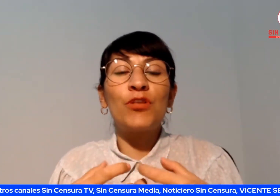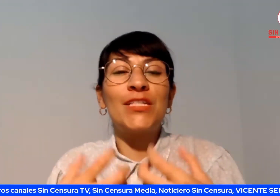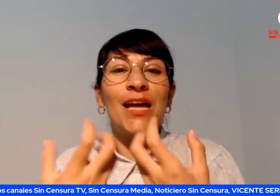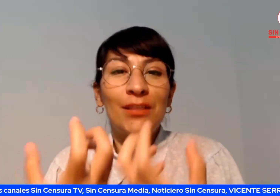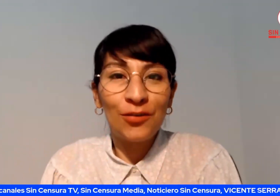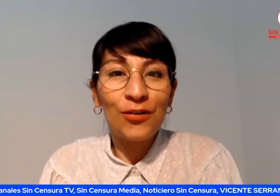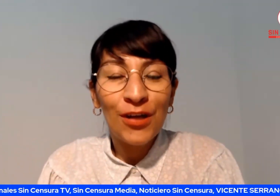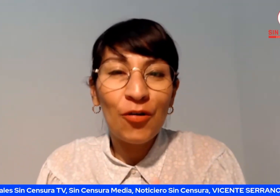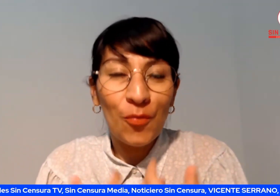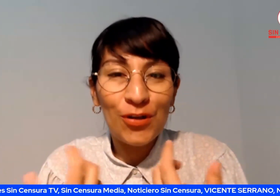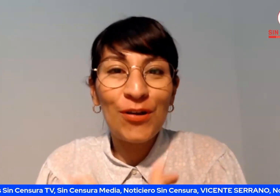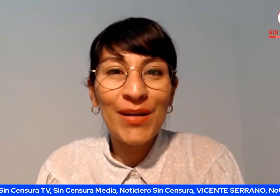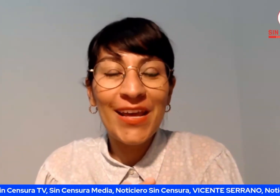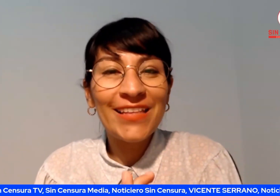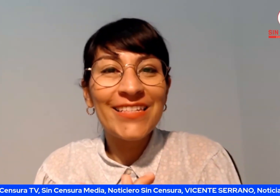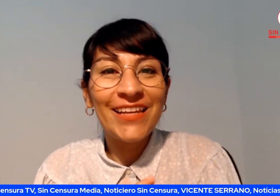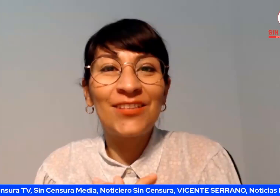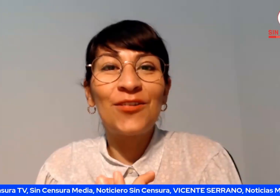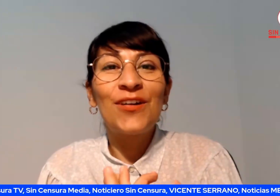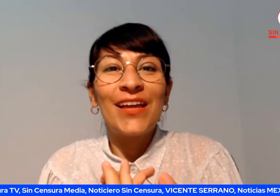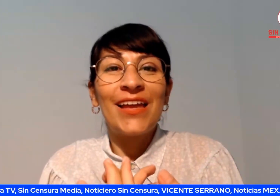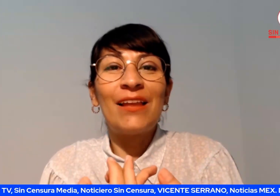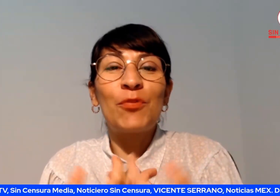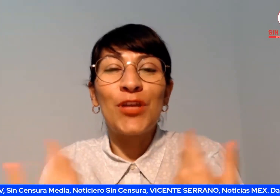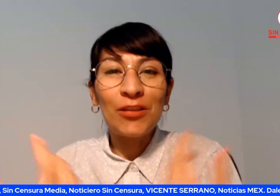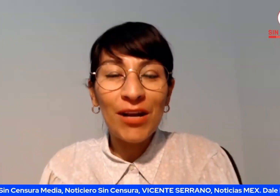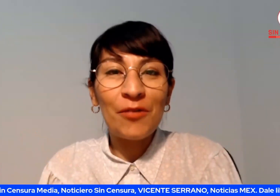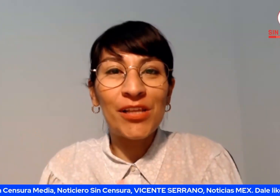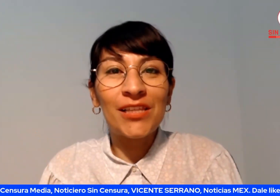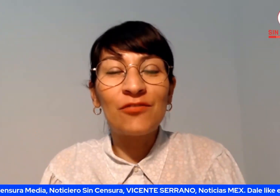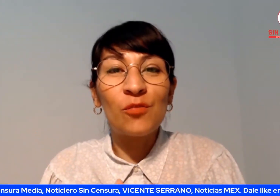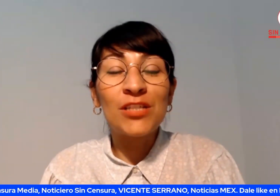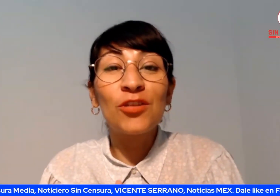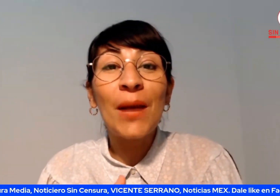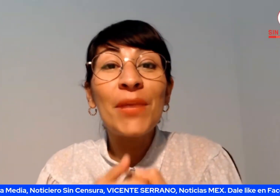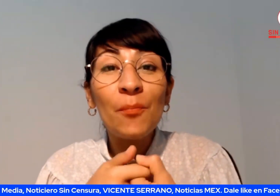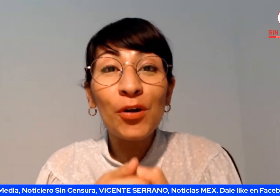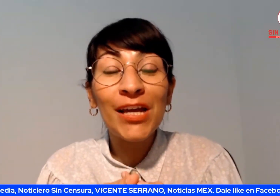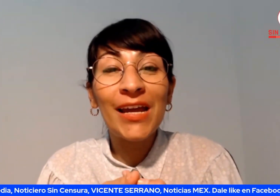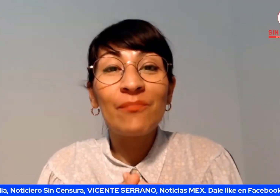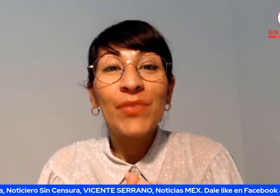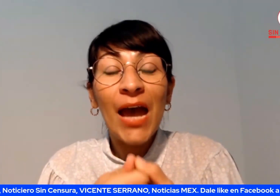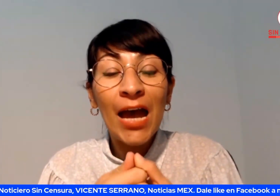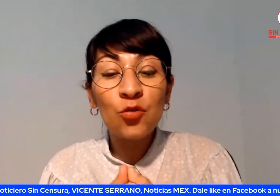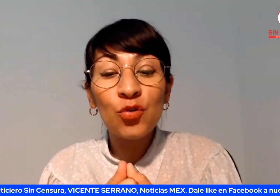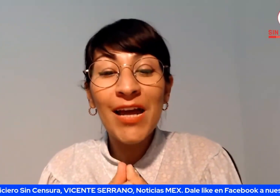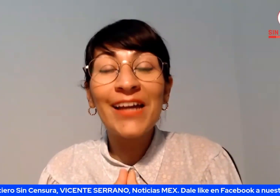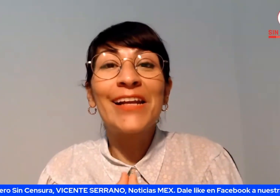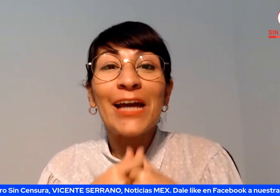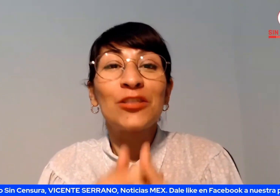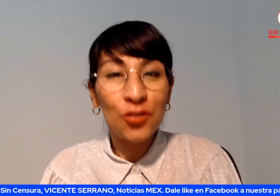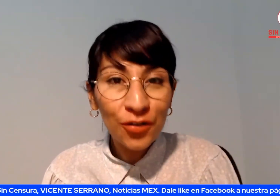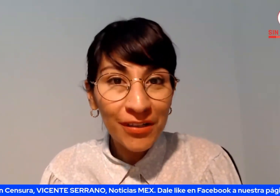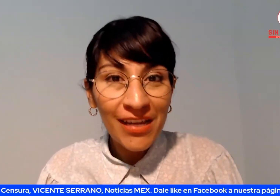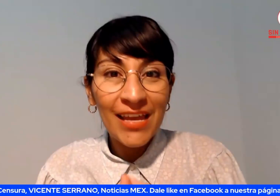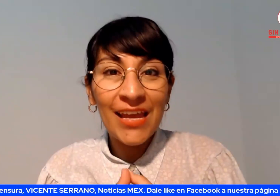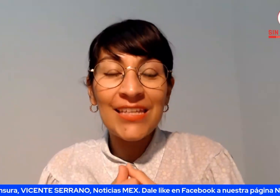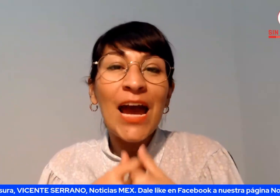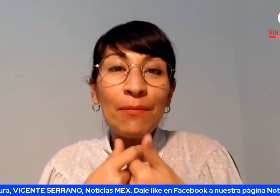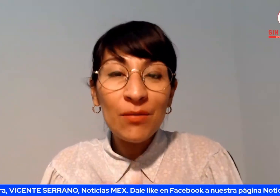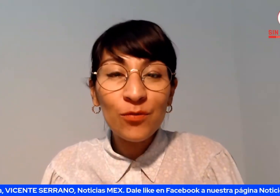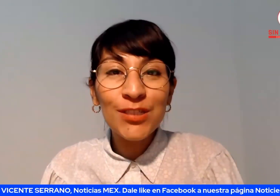está agudizando, como yo lo venía diciendo, el proyecto de la Cuarta Transformación, también porque hay una